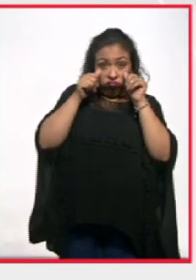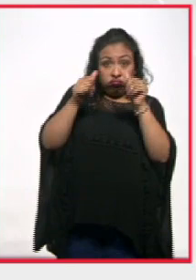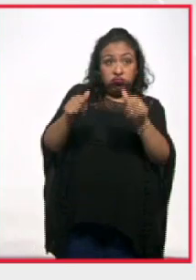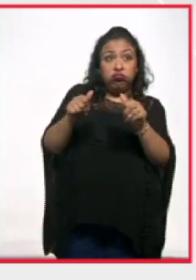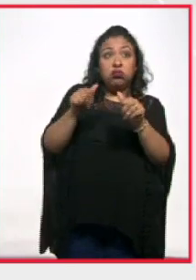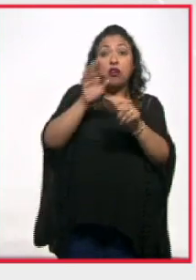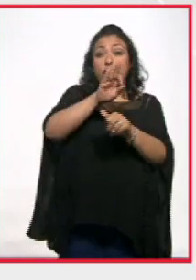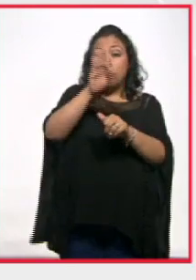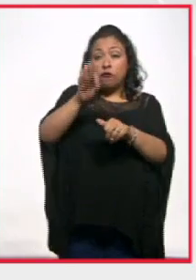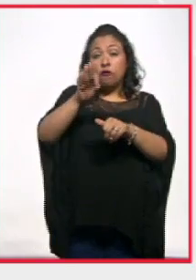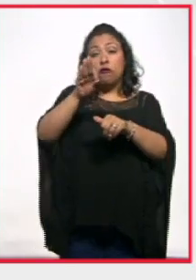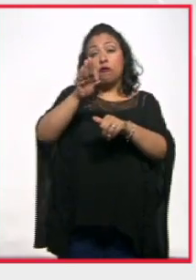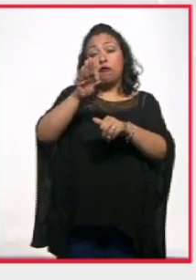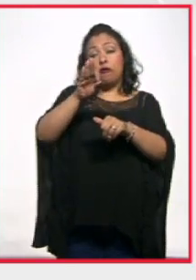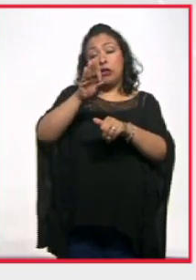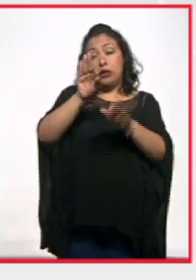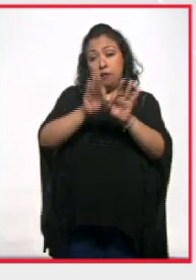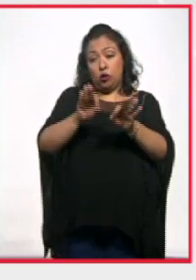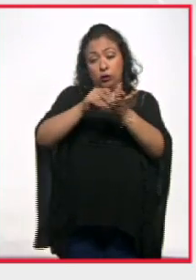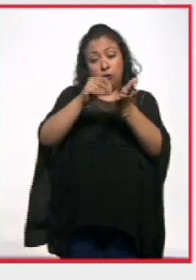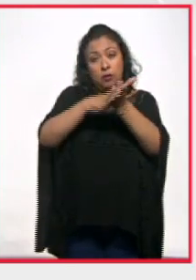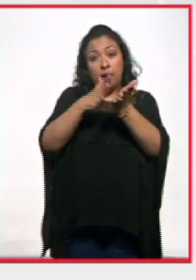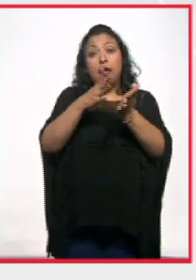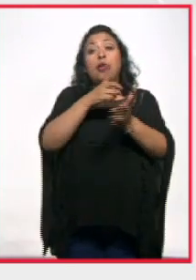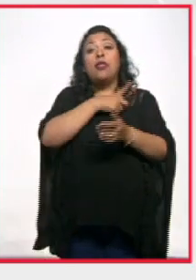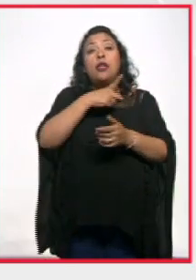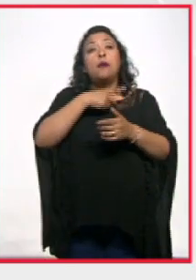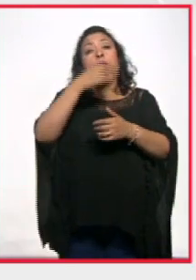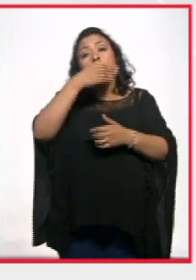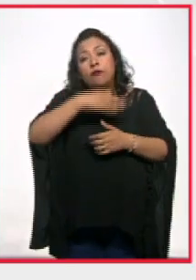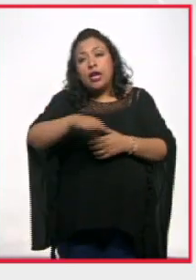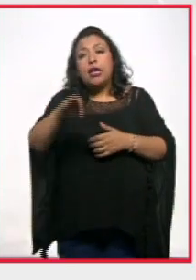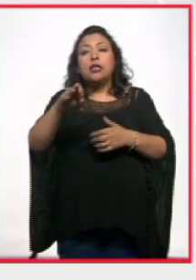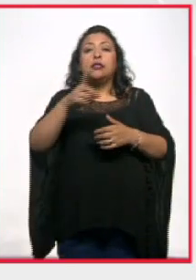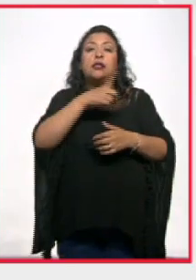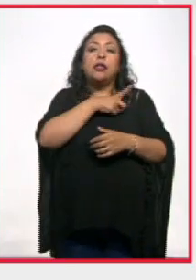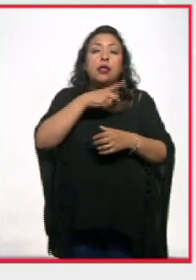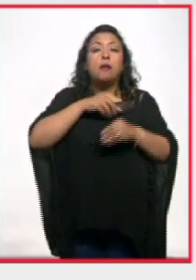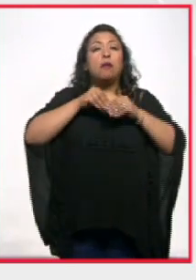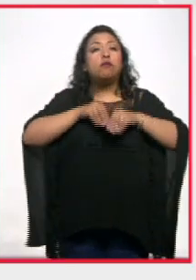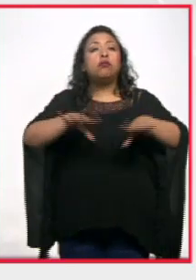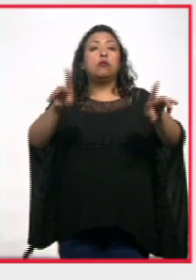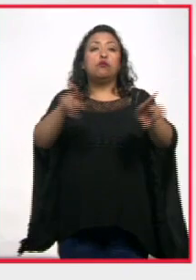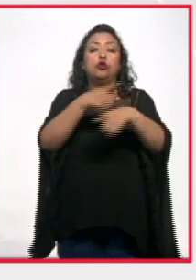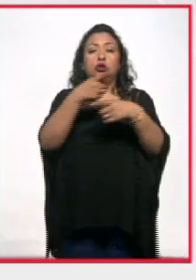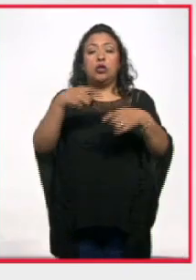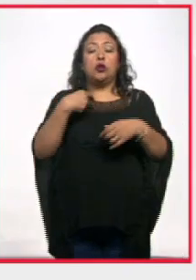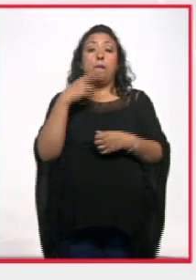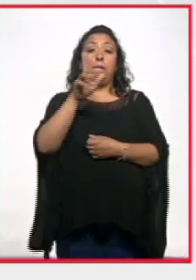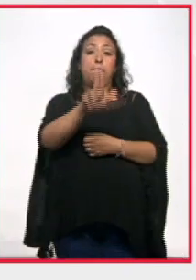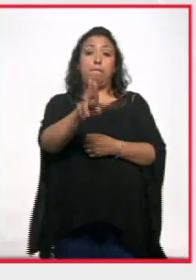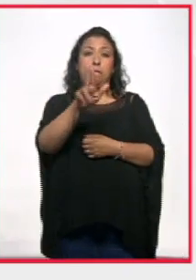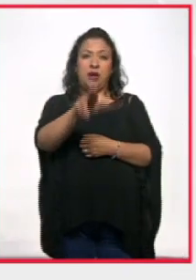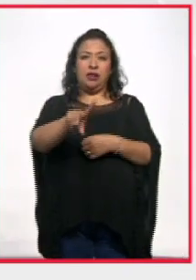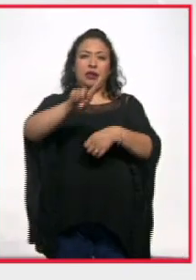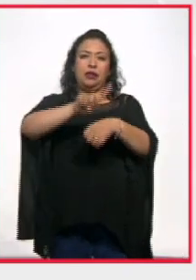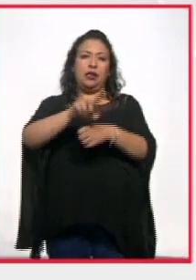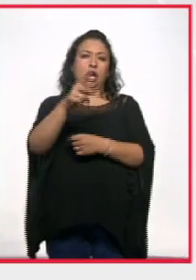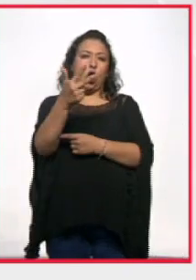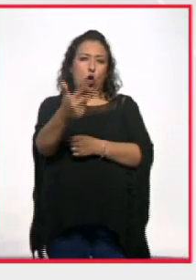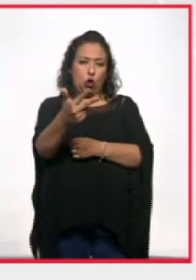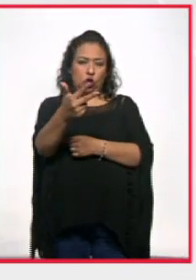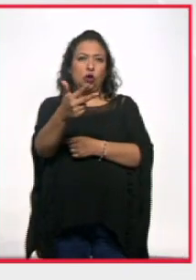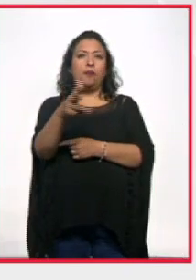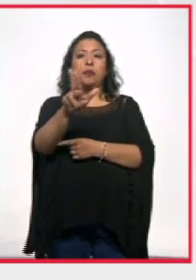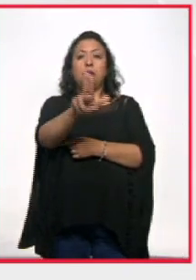marca la fecha y se palomea. Hay que hacer un evento, hay que hacer sonar esa música. Entonces, el martes próximo, que es día 8,